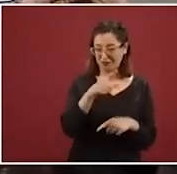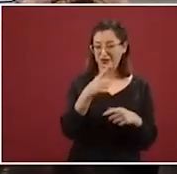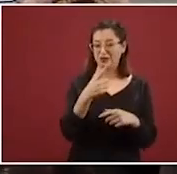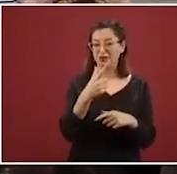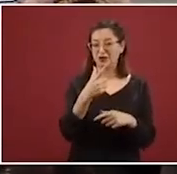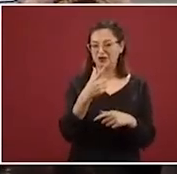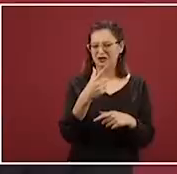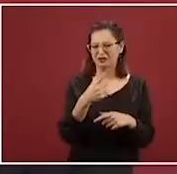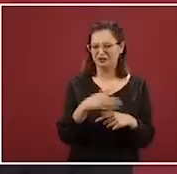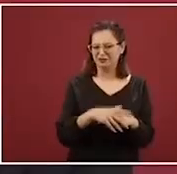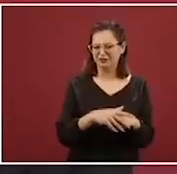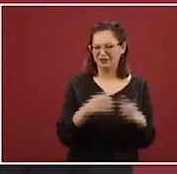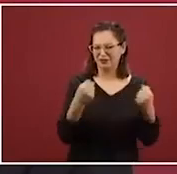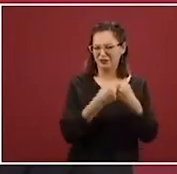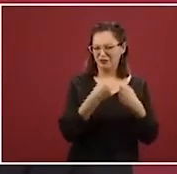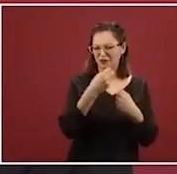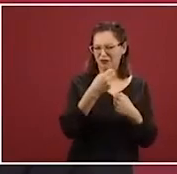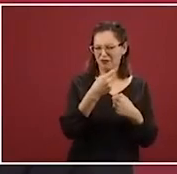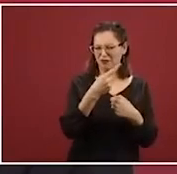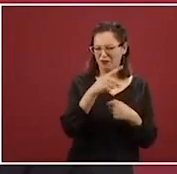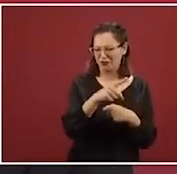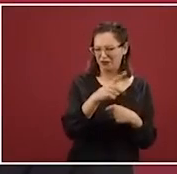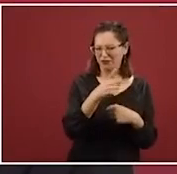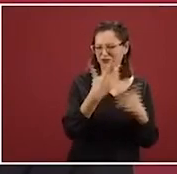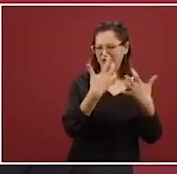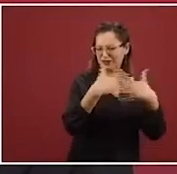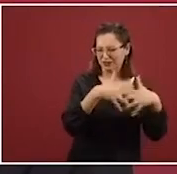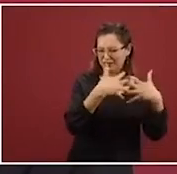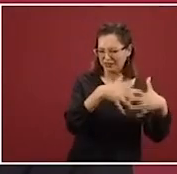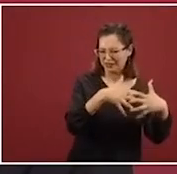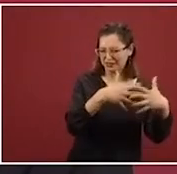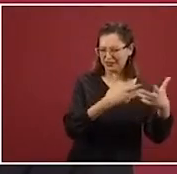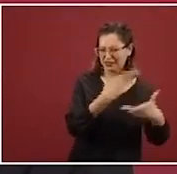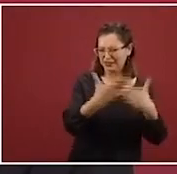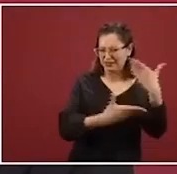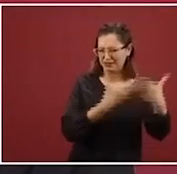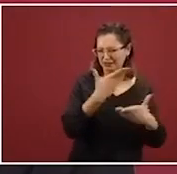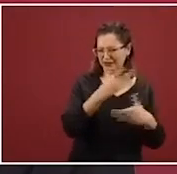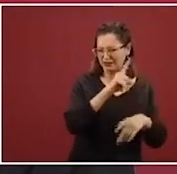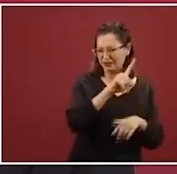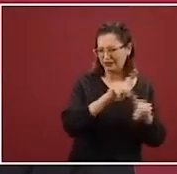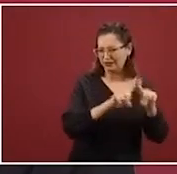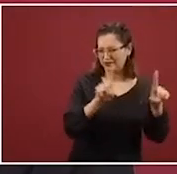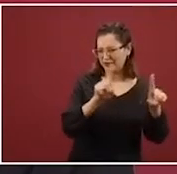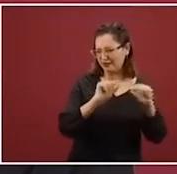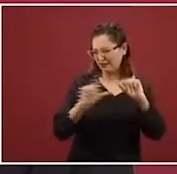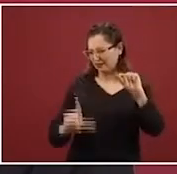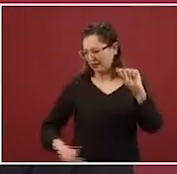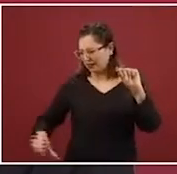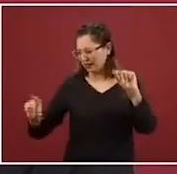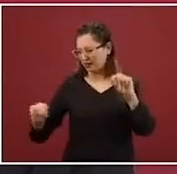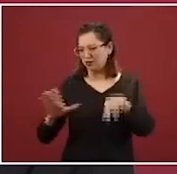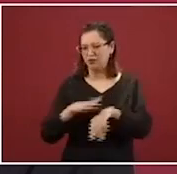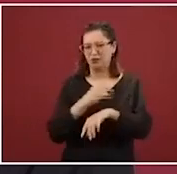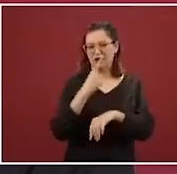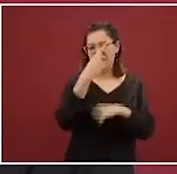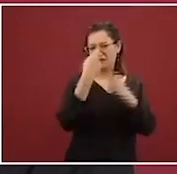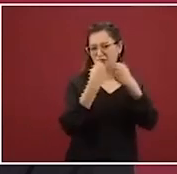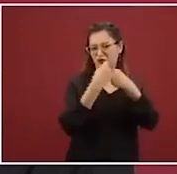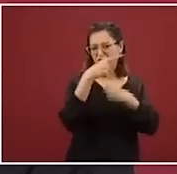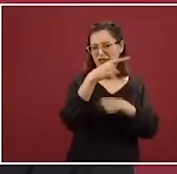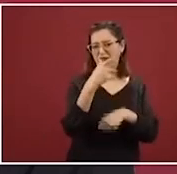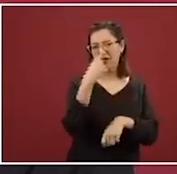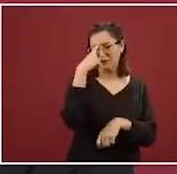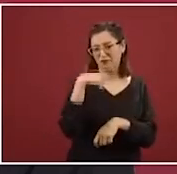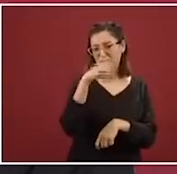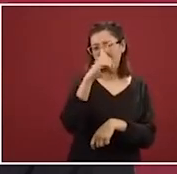franja fronteriza y de los servicios, porque van a comprar la gasolina más barata en Estados Unidos y lo